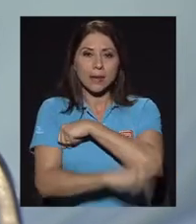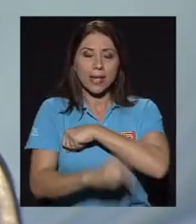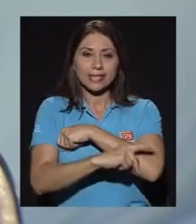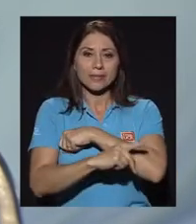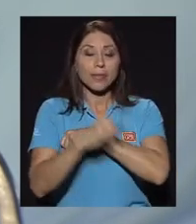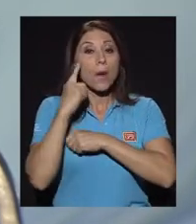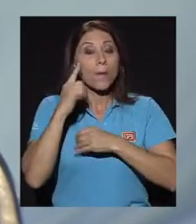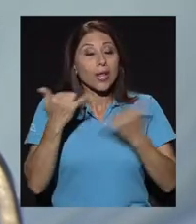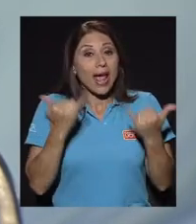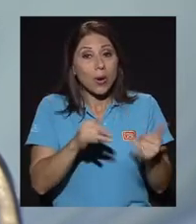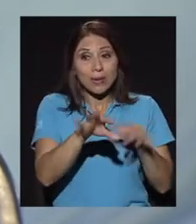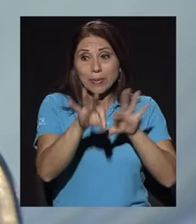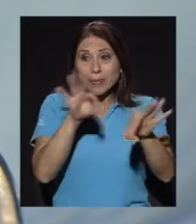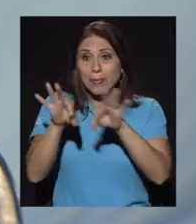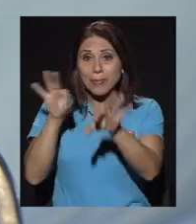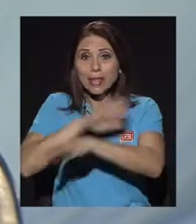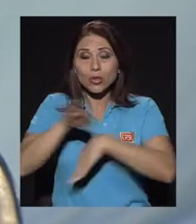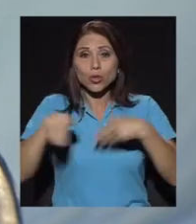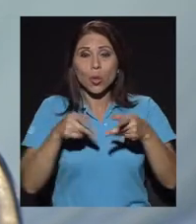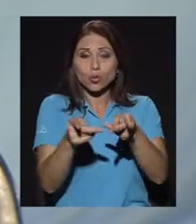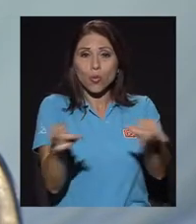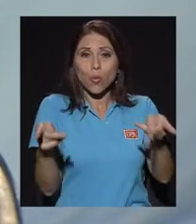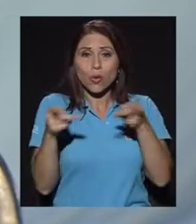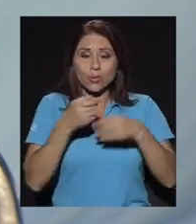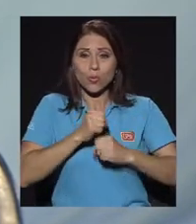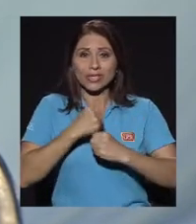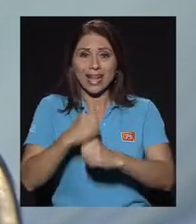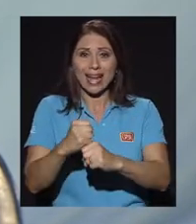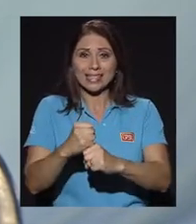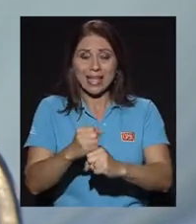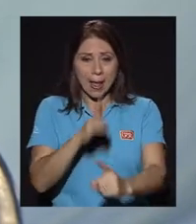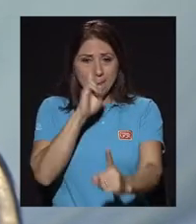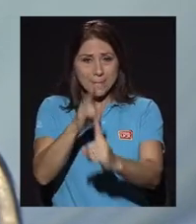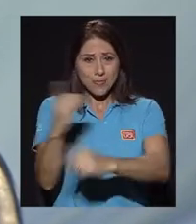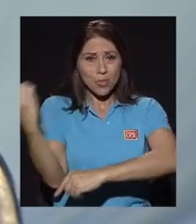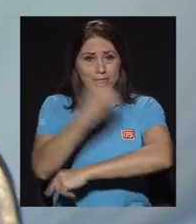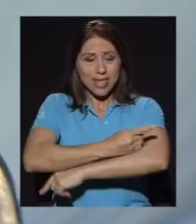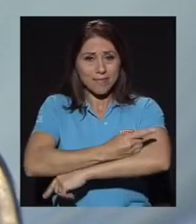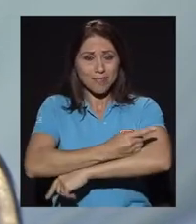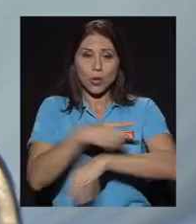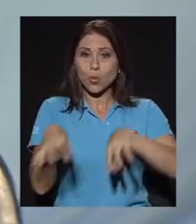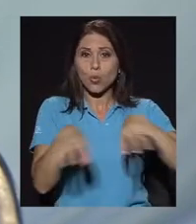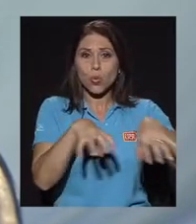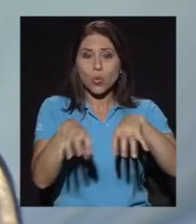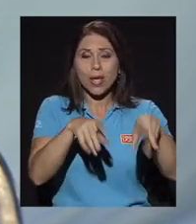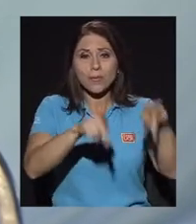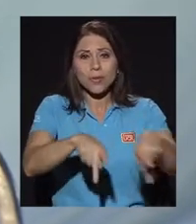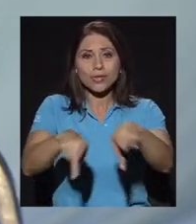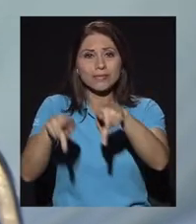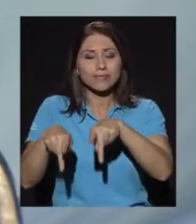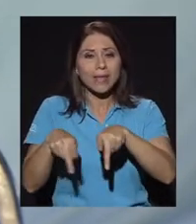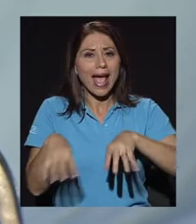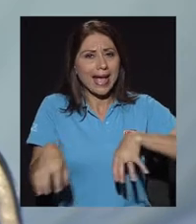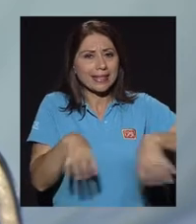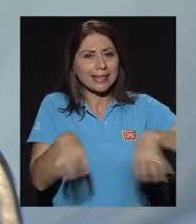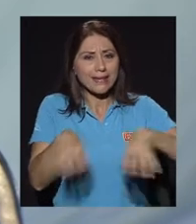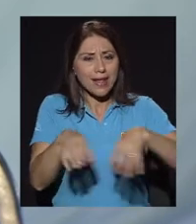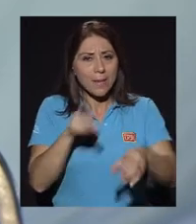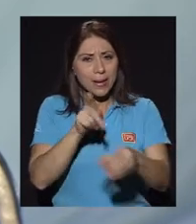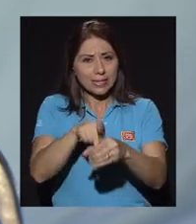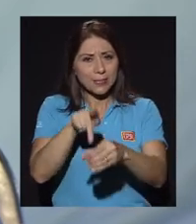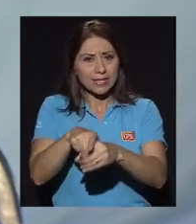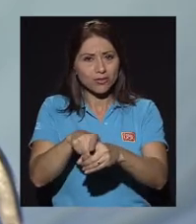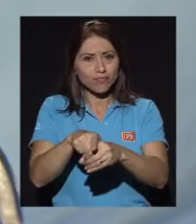la elección de todos los cargos municipales es en una sola fecha, dinamiza nuestra ciudadanía, activa la